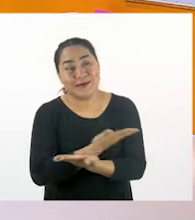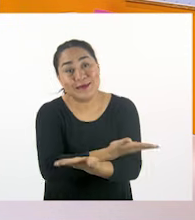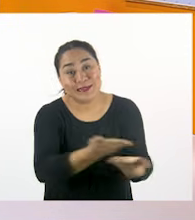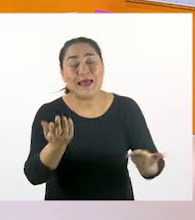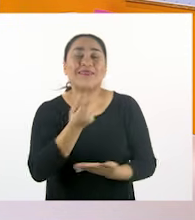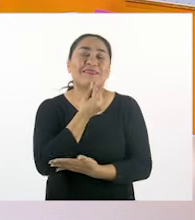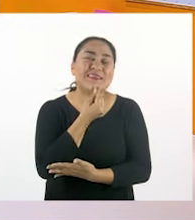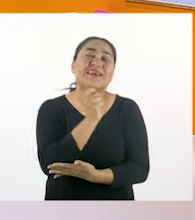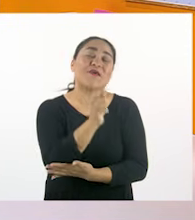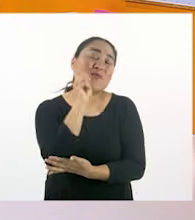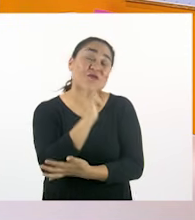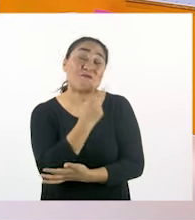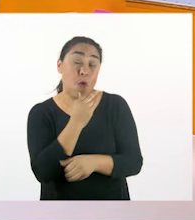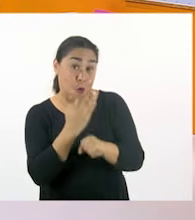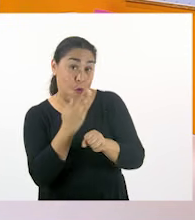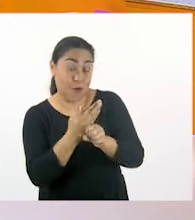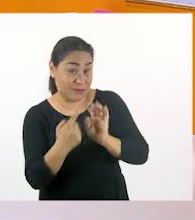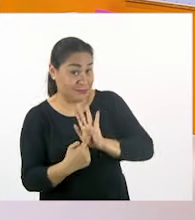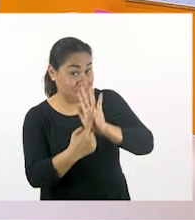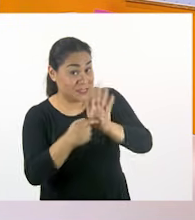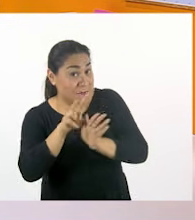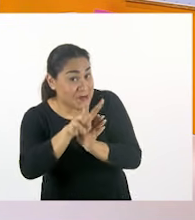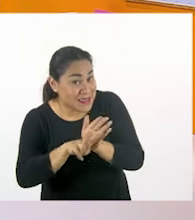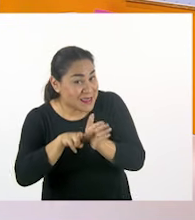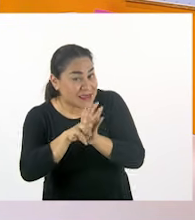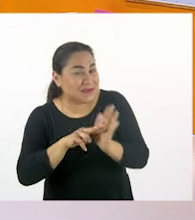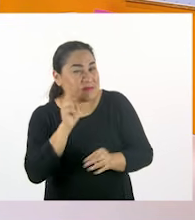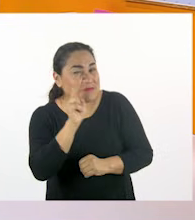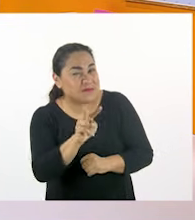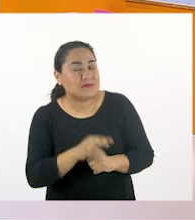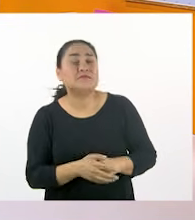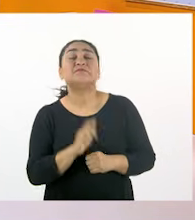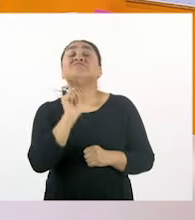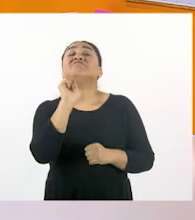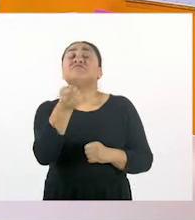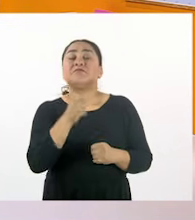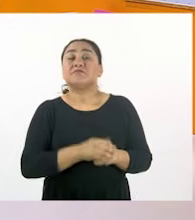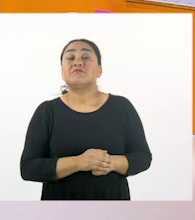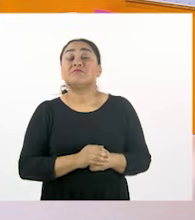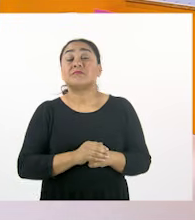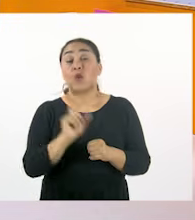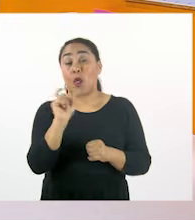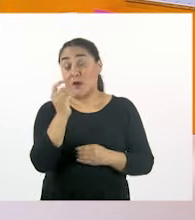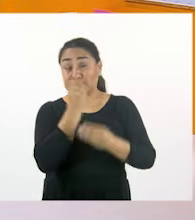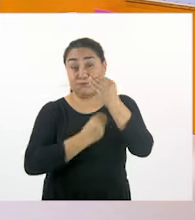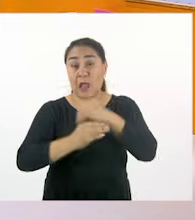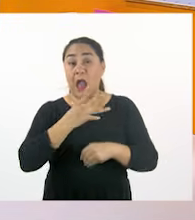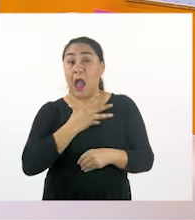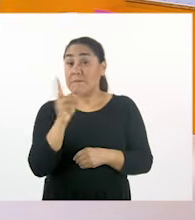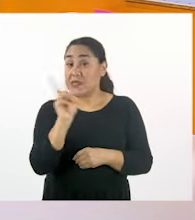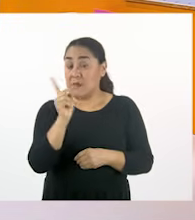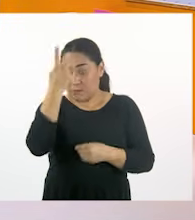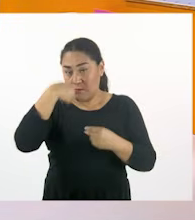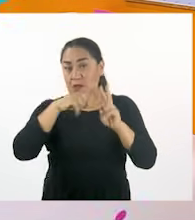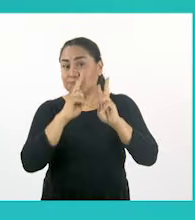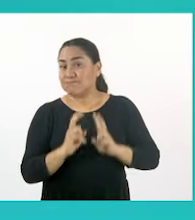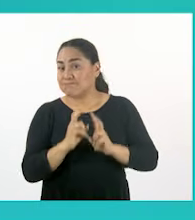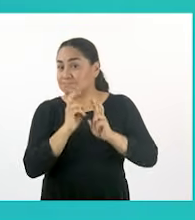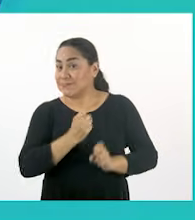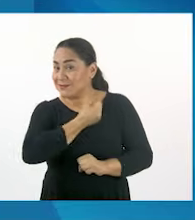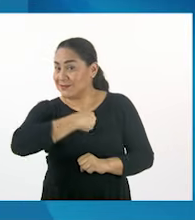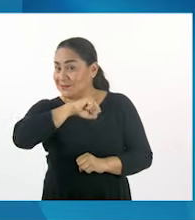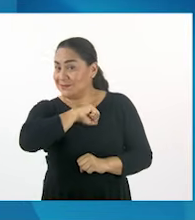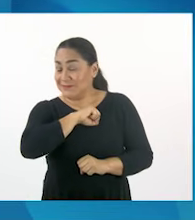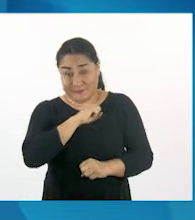vamos a ver el siguiente video acerca de la absorción de los nutrimentos. ¡Regresamos!